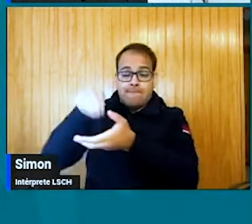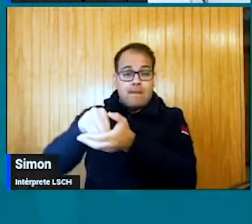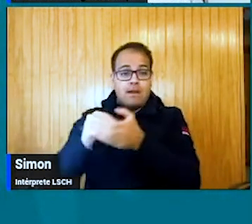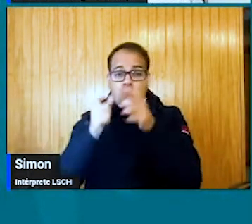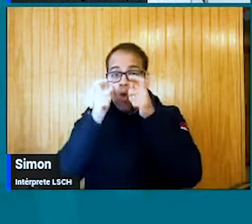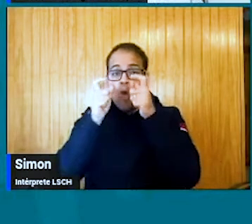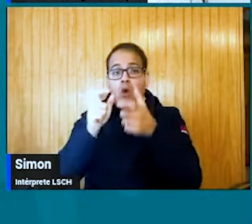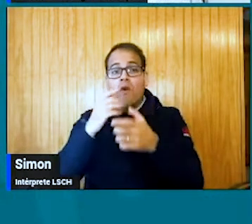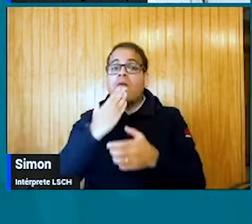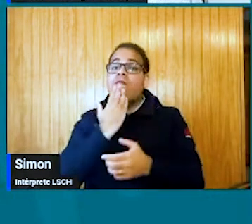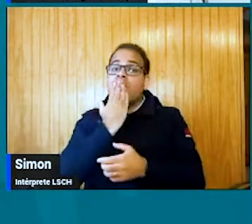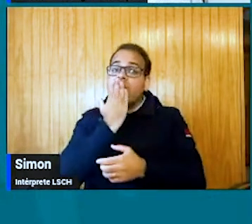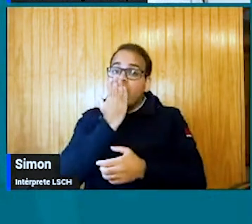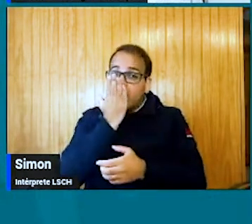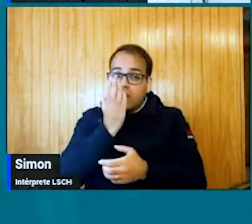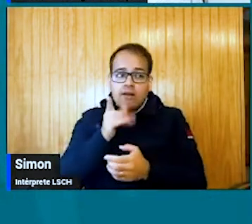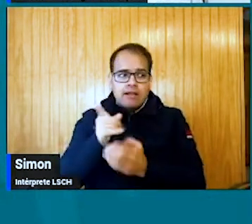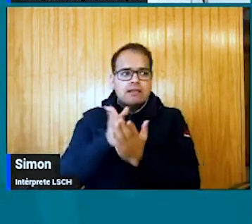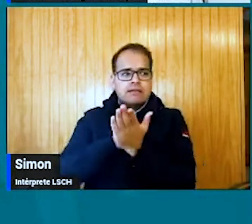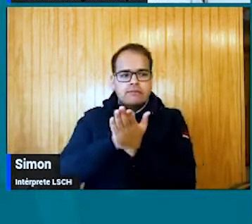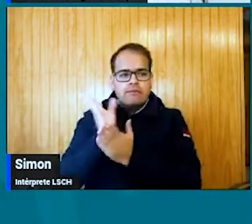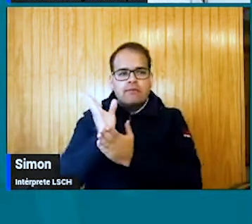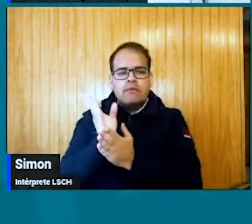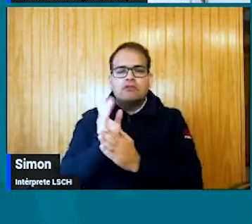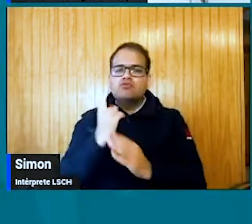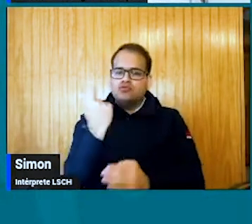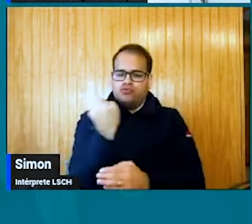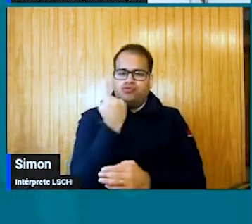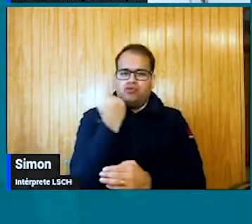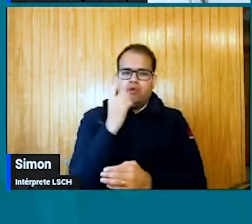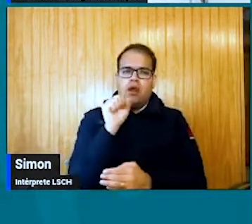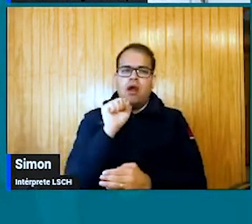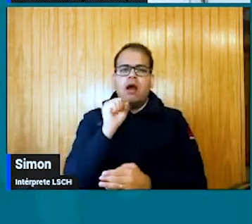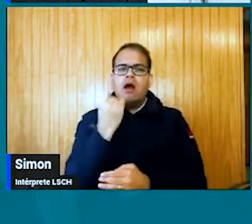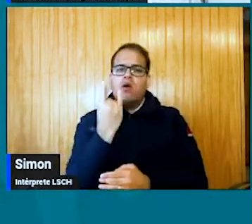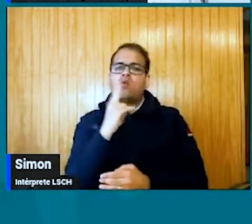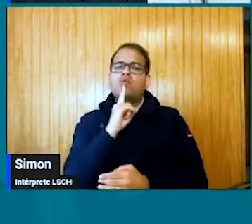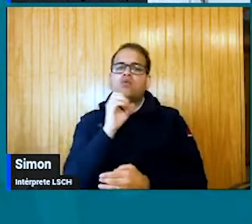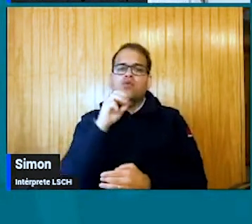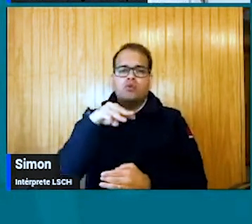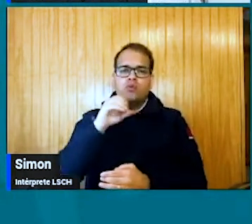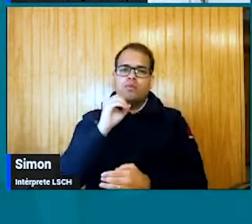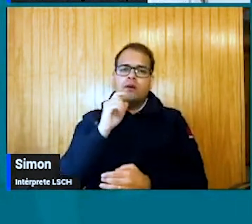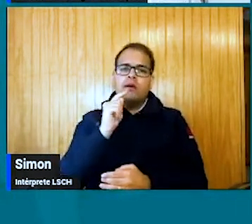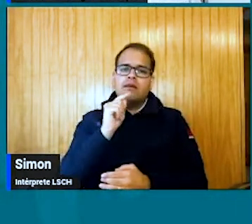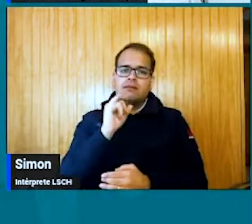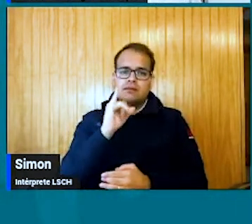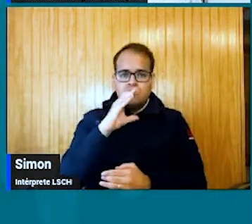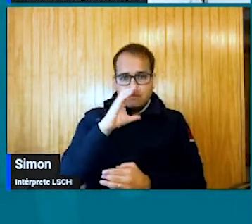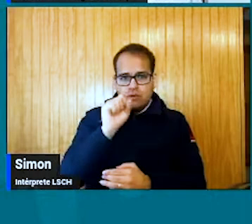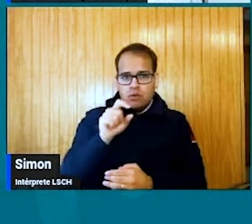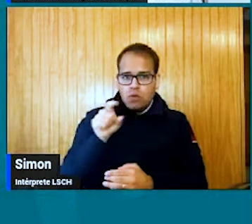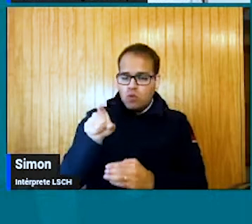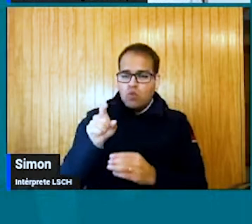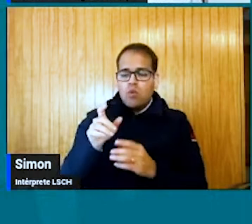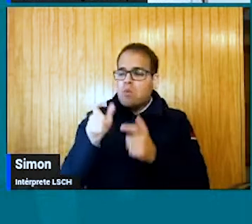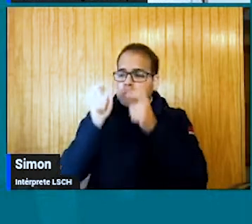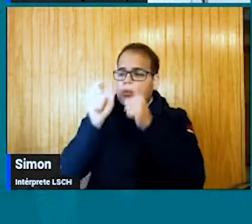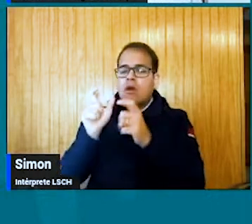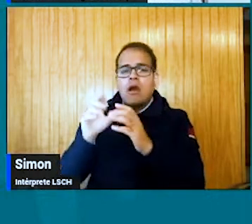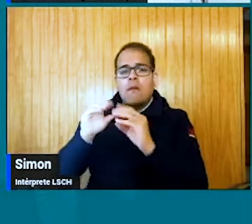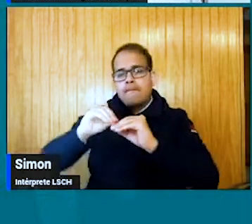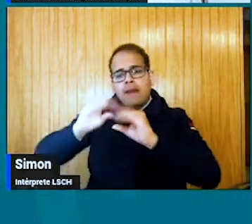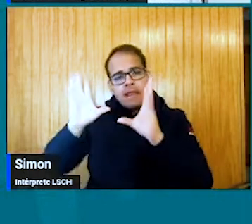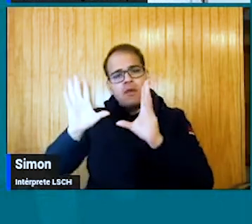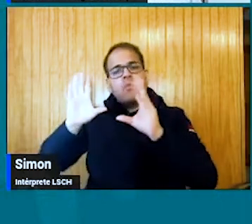con sistemas de partida automática. O sea, uno las programa a cierta temperatura y estas parten y se apagan solas. Igual